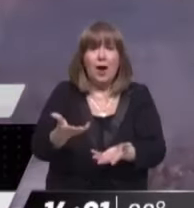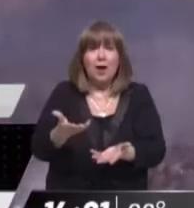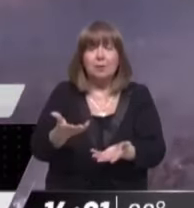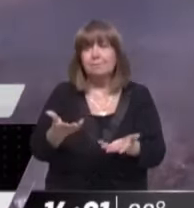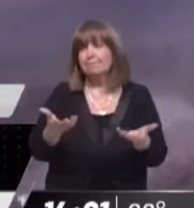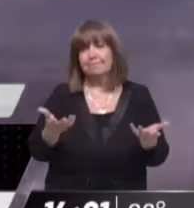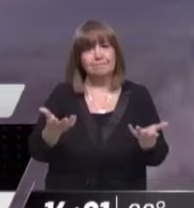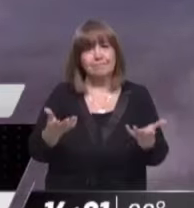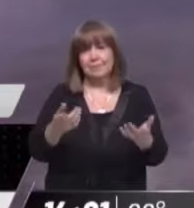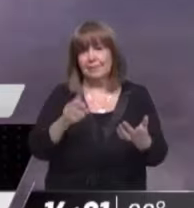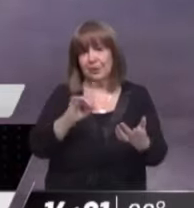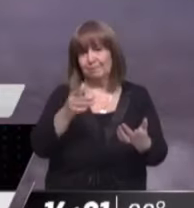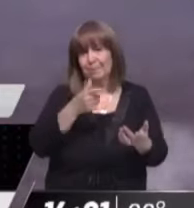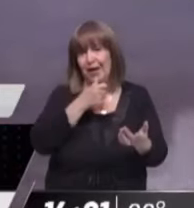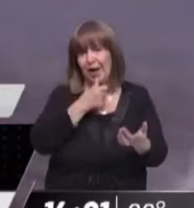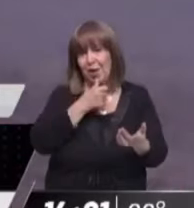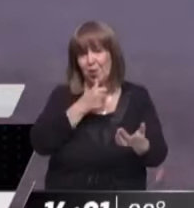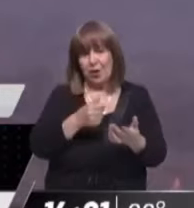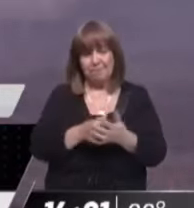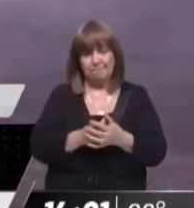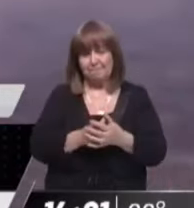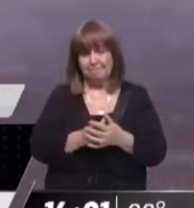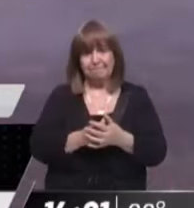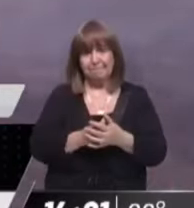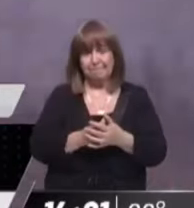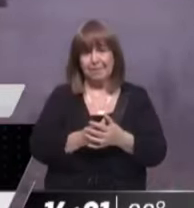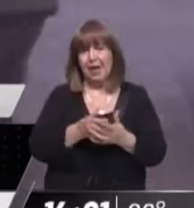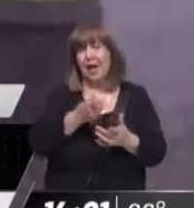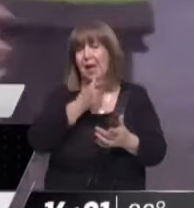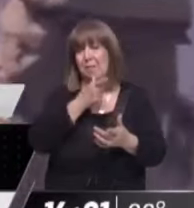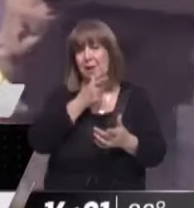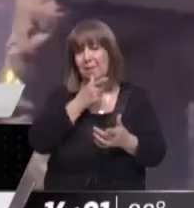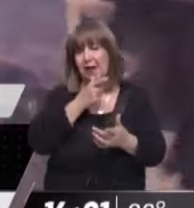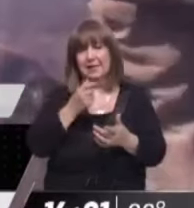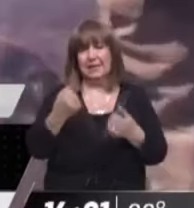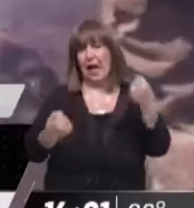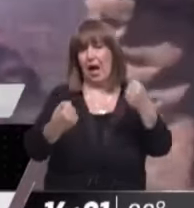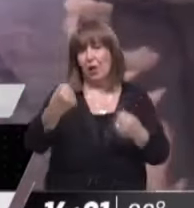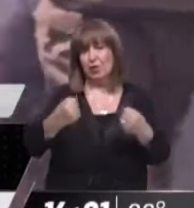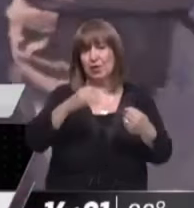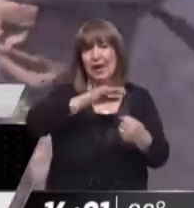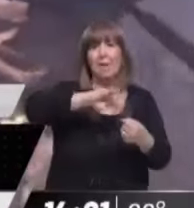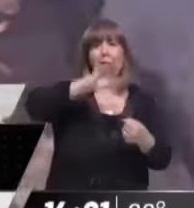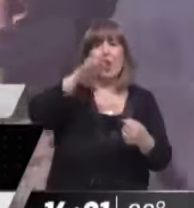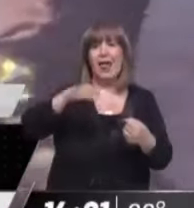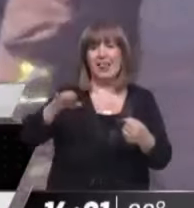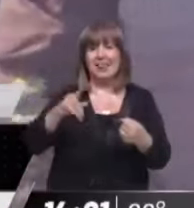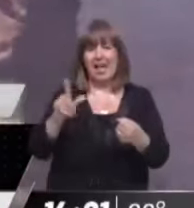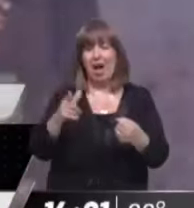Pasa, chicos, han venido, yo creo, con un vehículo bastante pequeño, los bomberos.